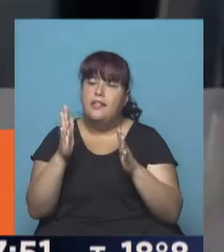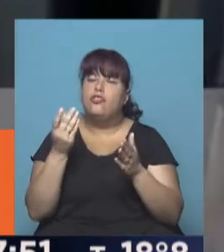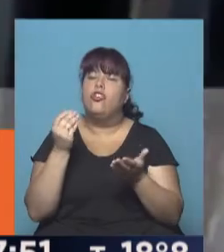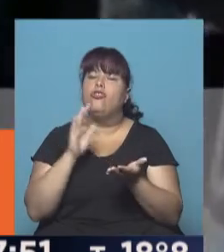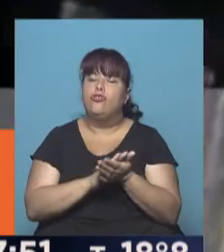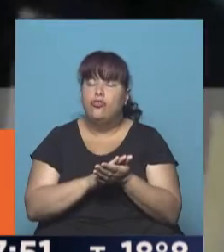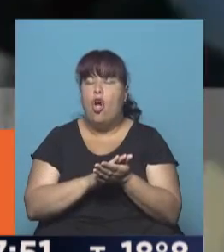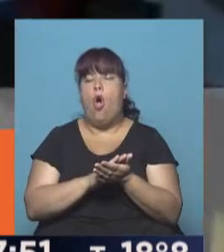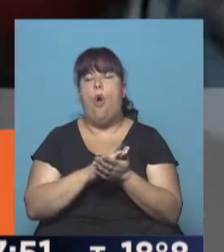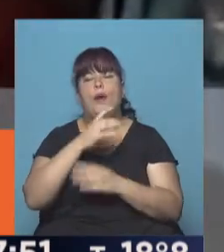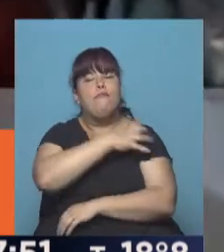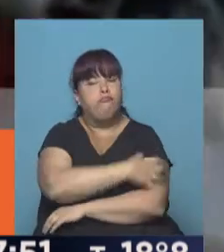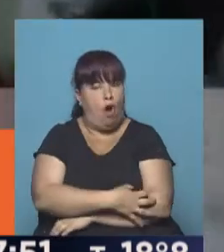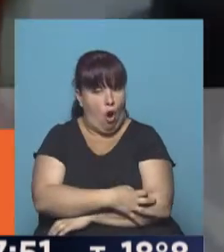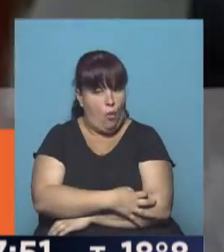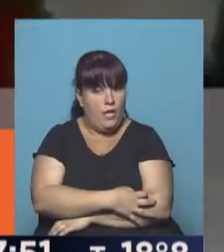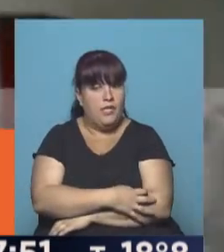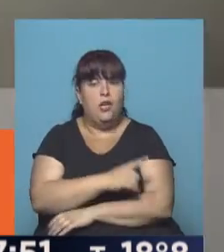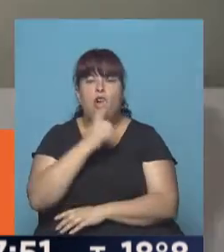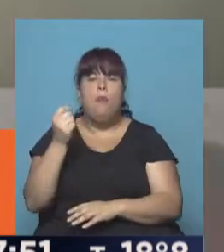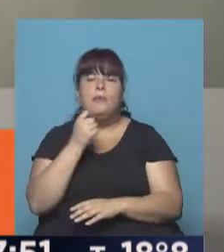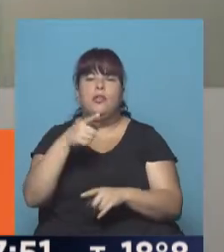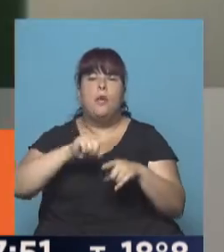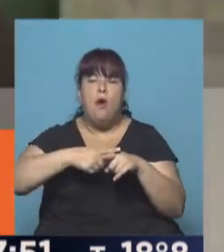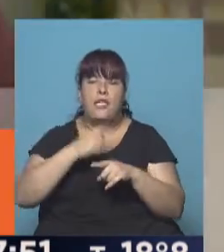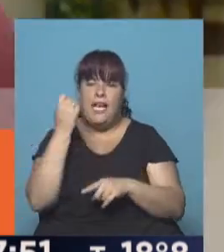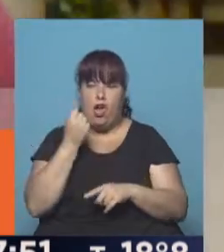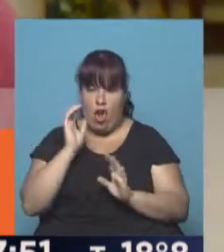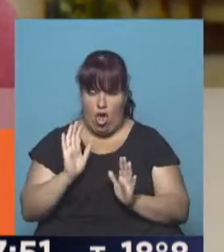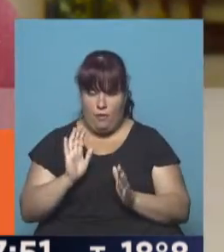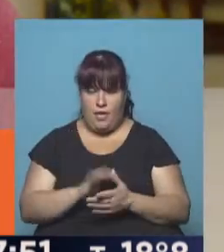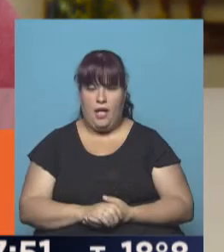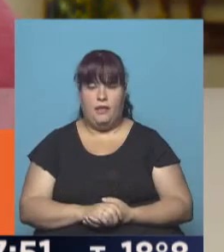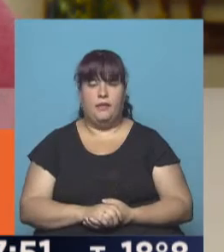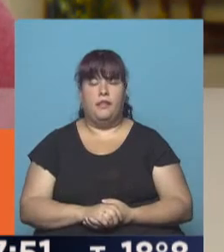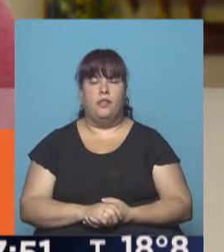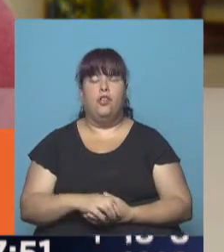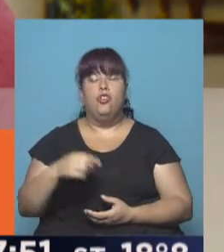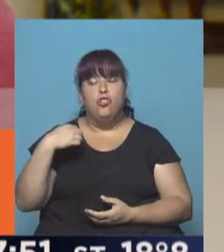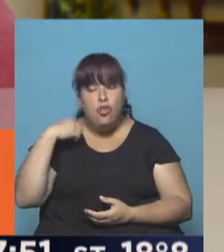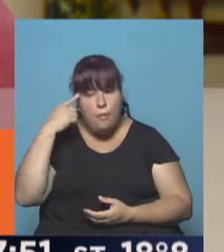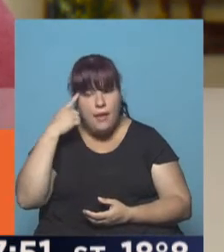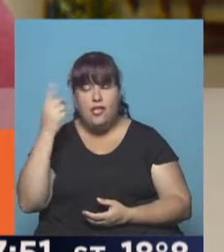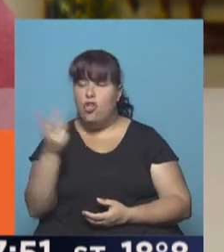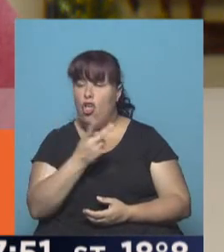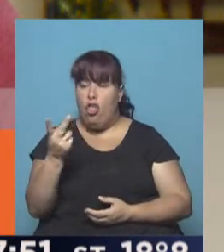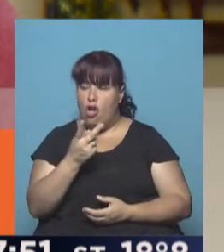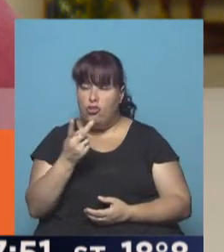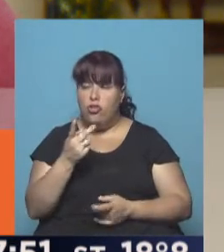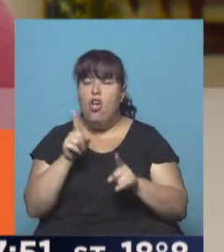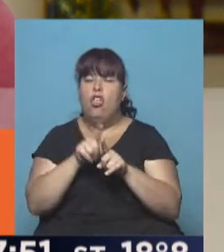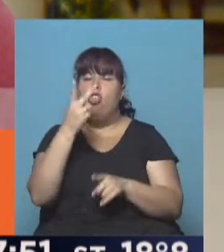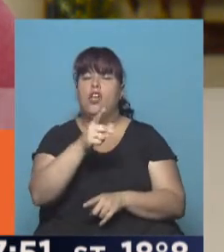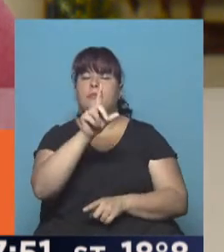ocupándose ciertamente de los pobres como centro de sus políticas económicas. Yo creo en ellos dos como